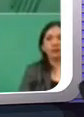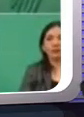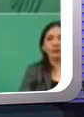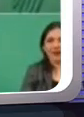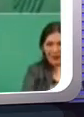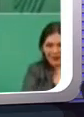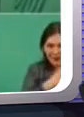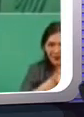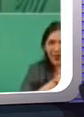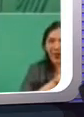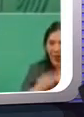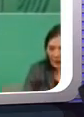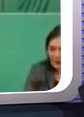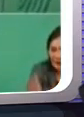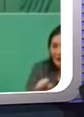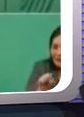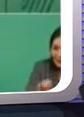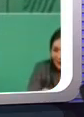Obrador